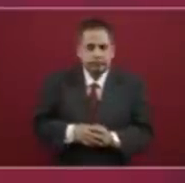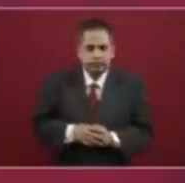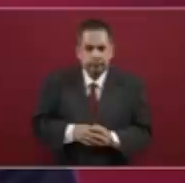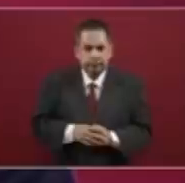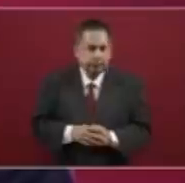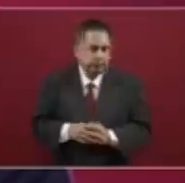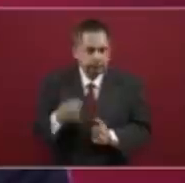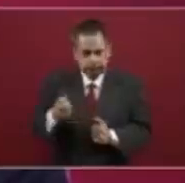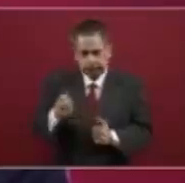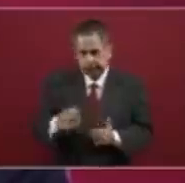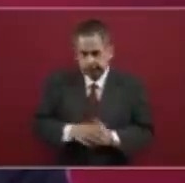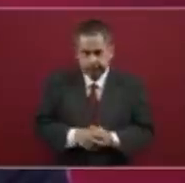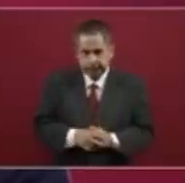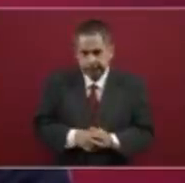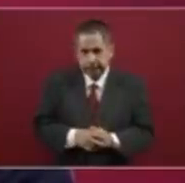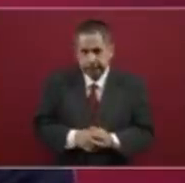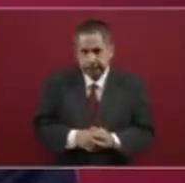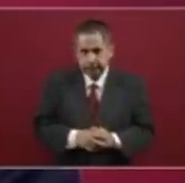esta